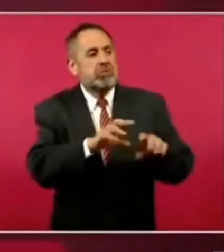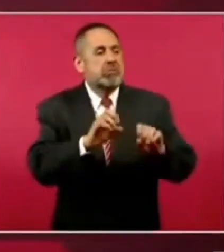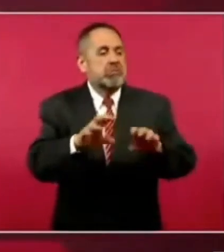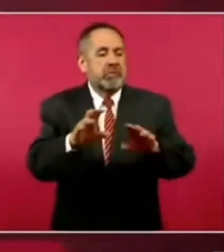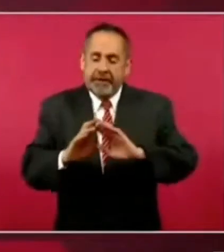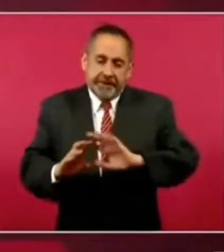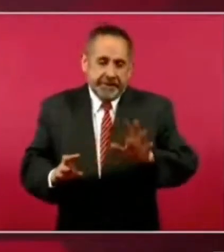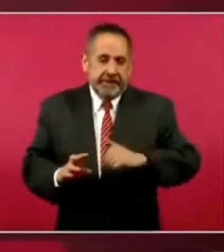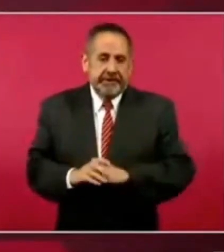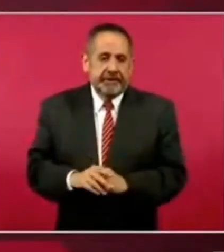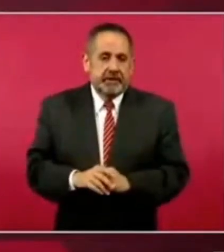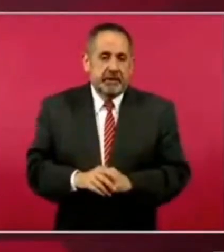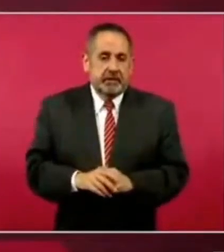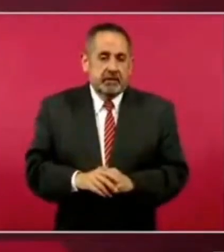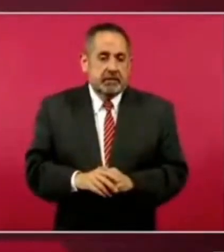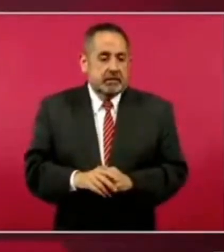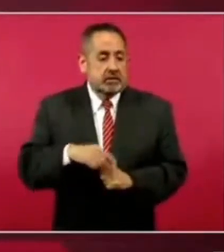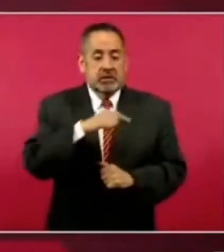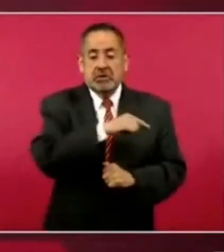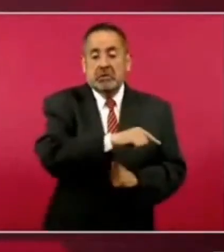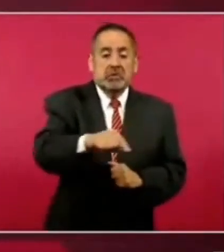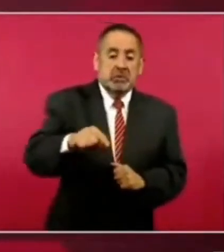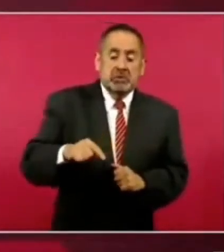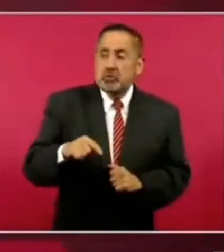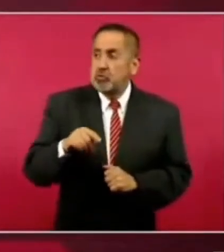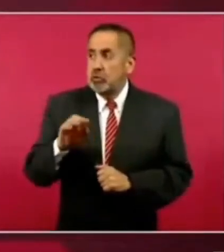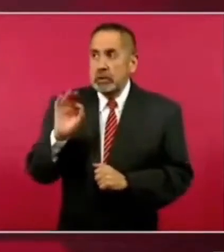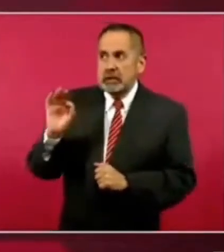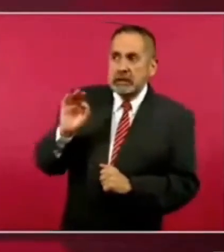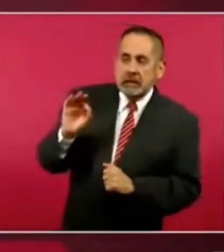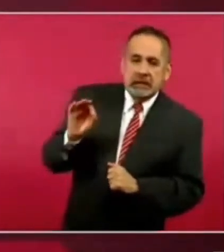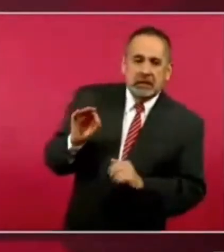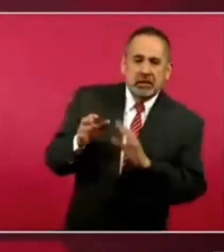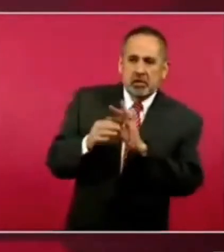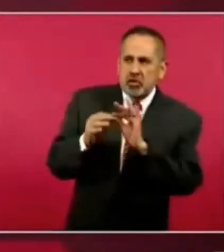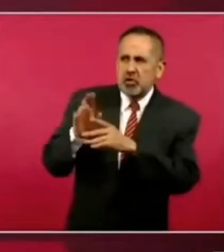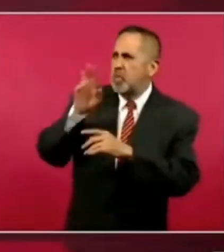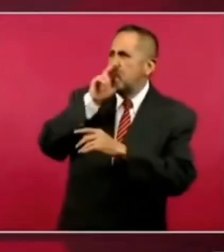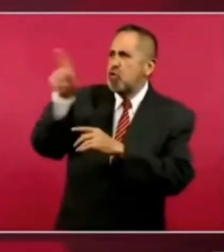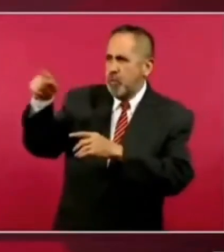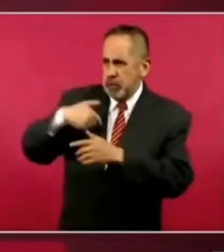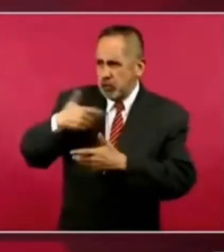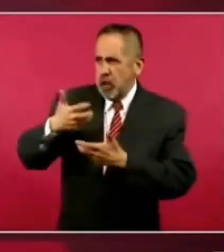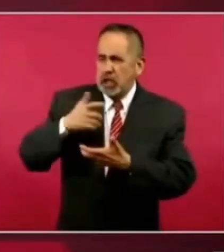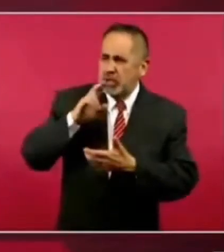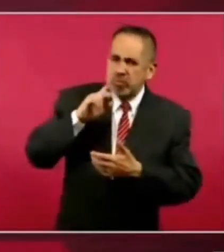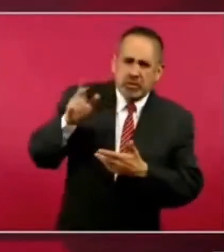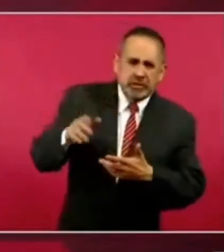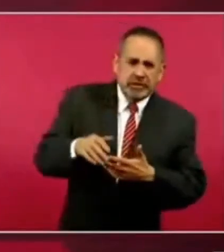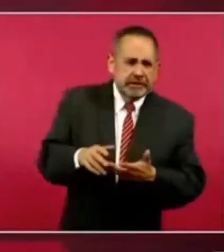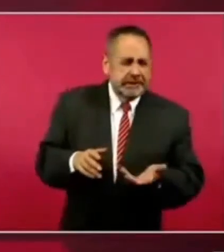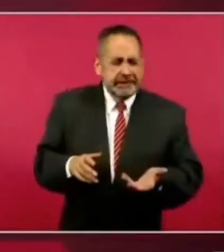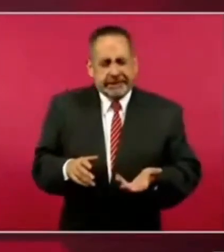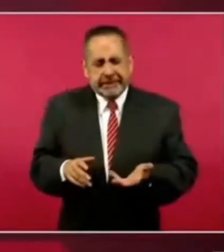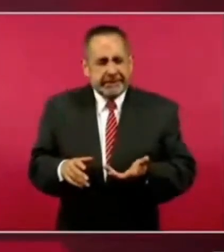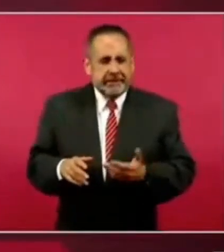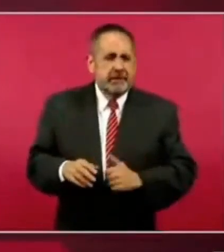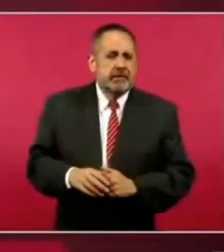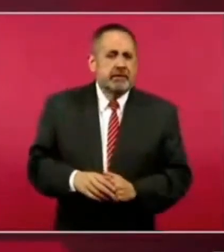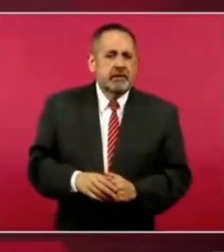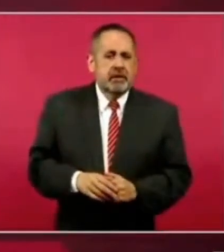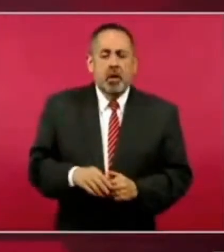y se vuelven eficientes y resuelven todo. ¿Cómo está este asunto